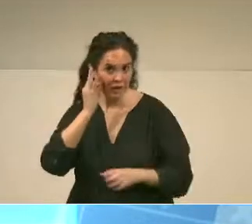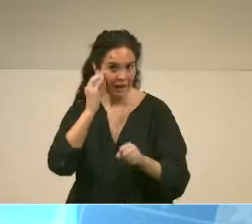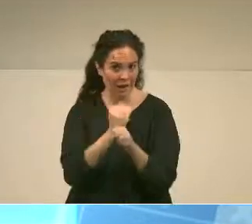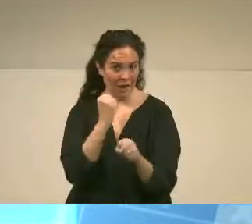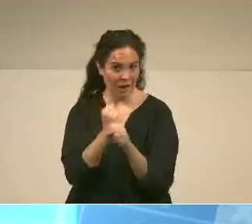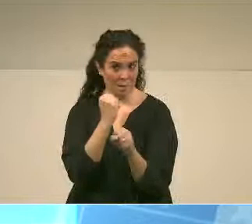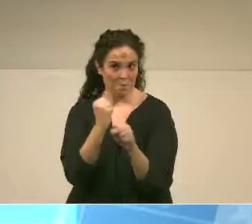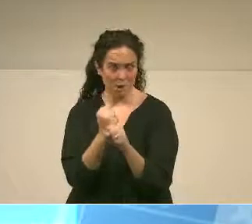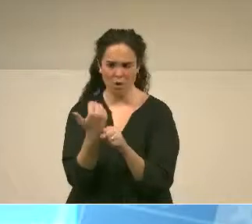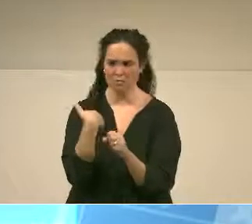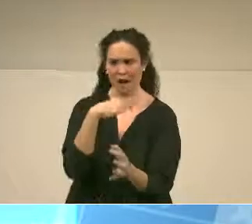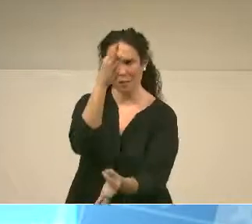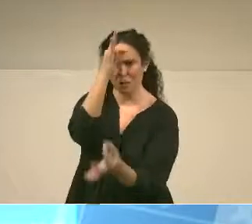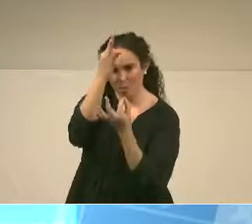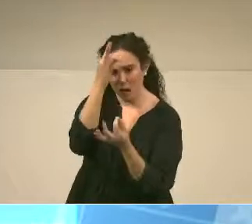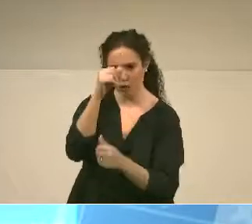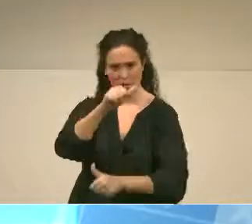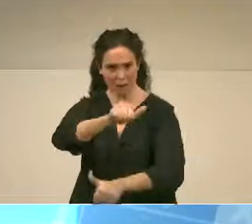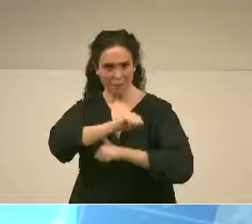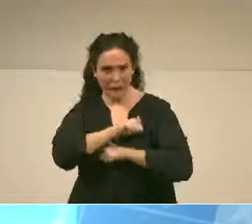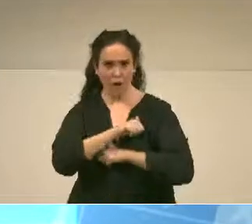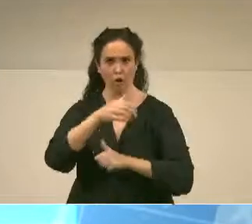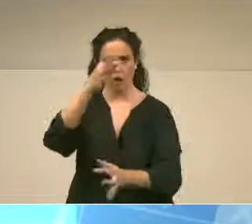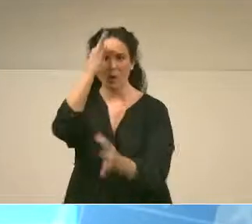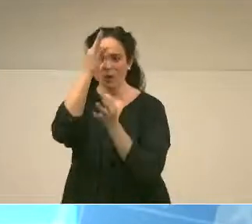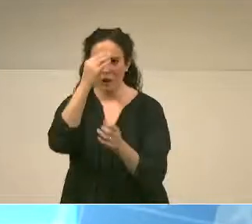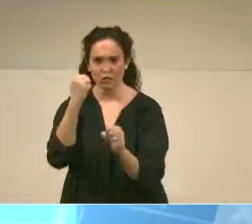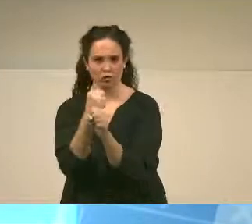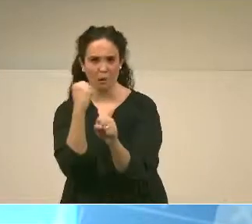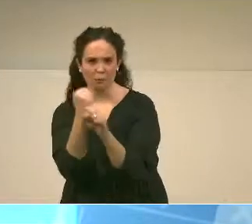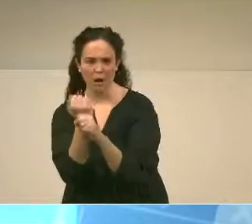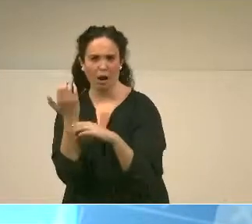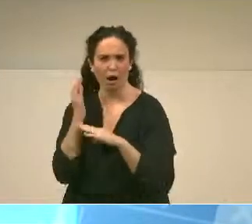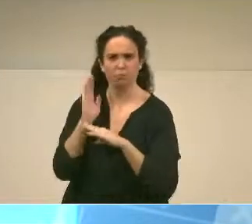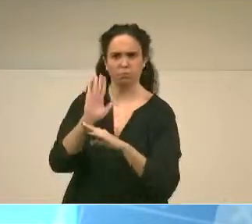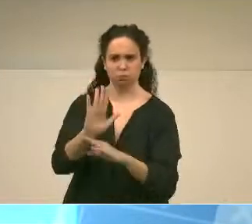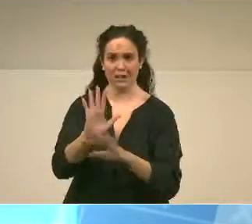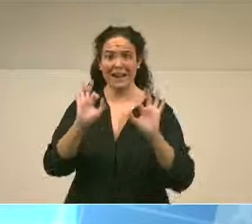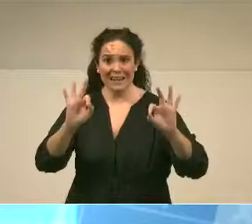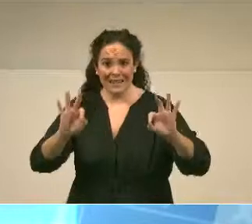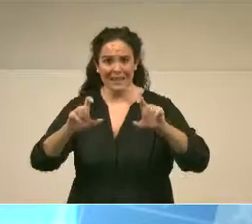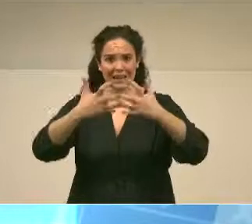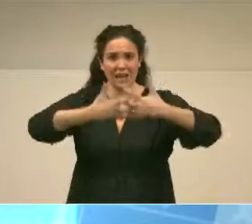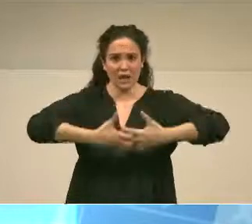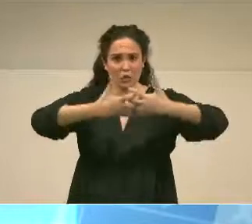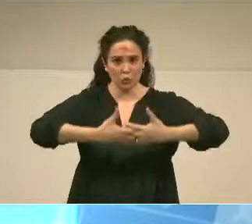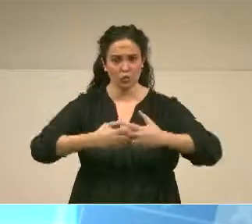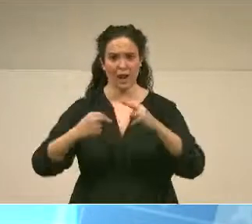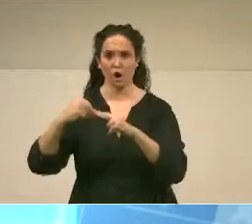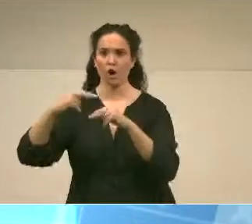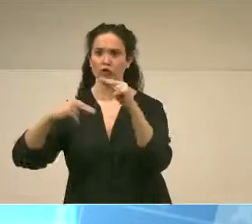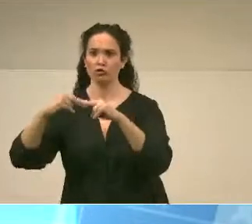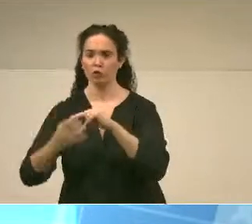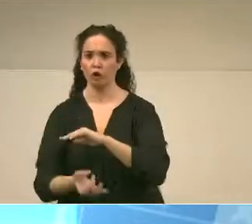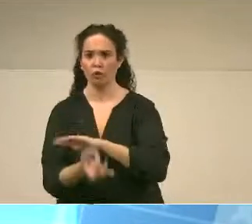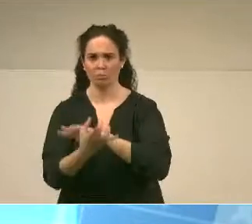datos del desempleo y los datos de empleo. Y precisamente es la industria y la construcción la que todavía está generando empleo y la